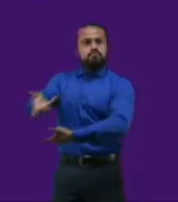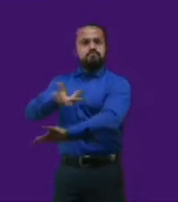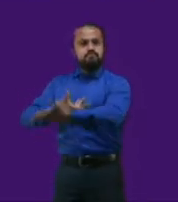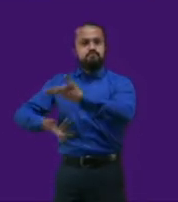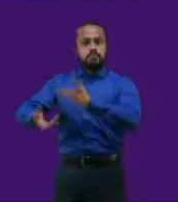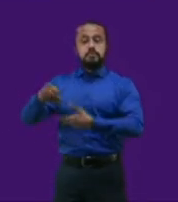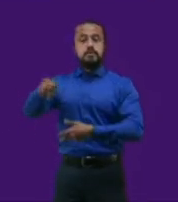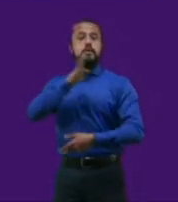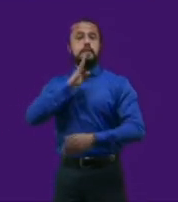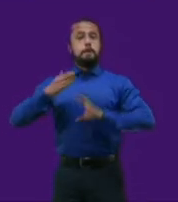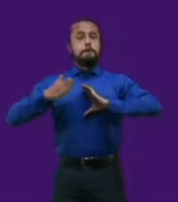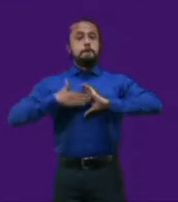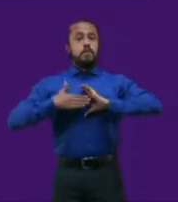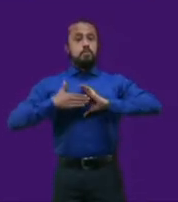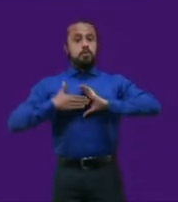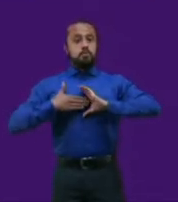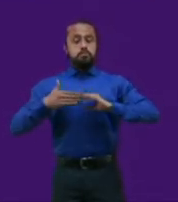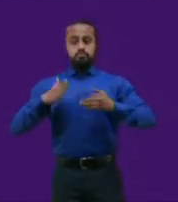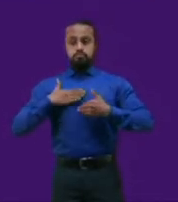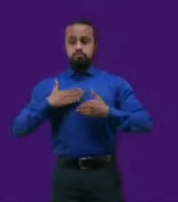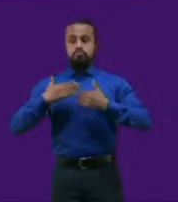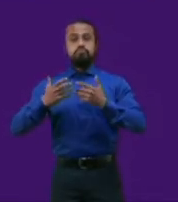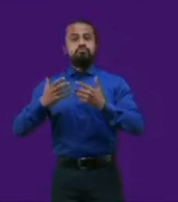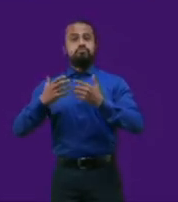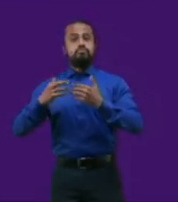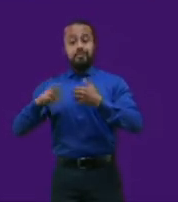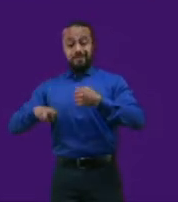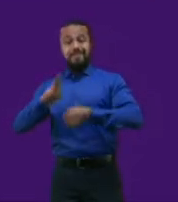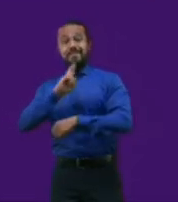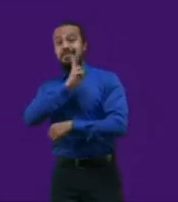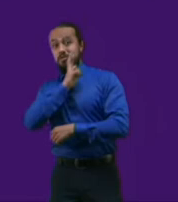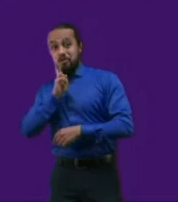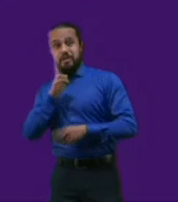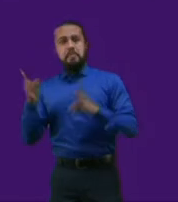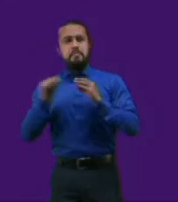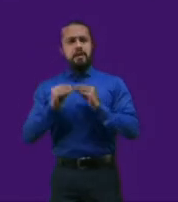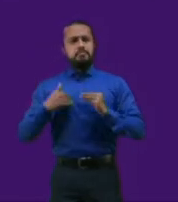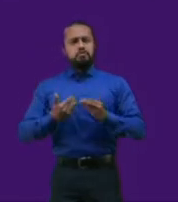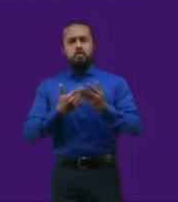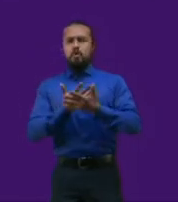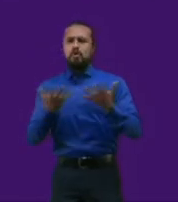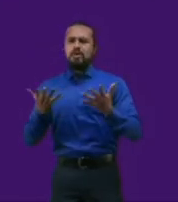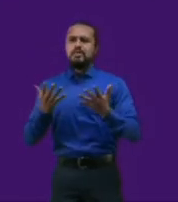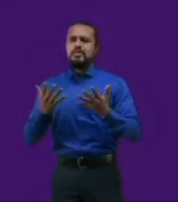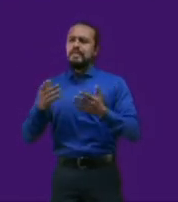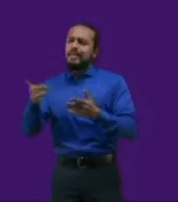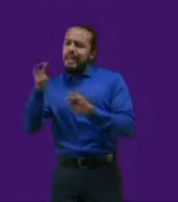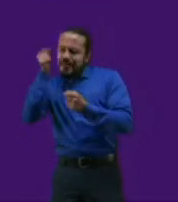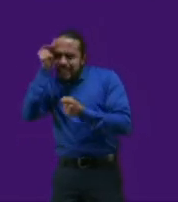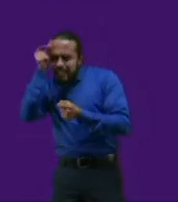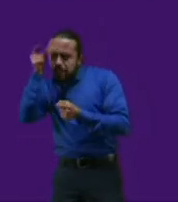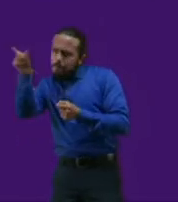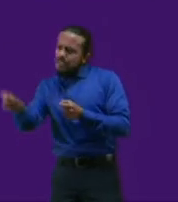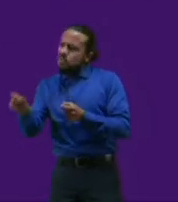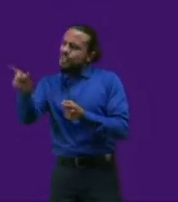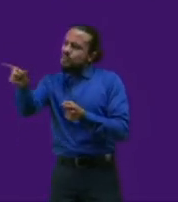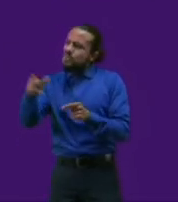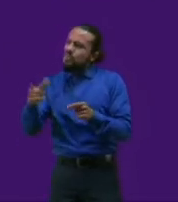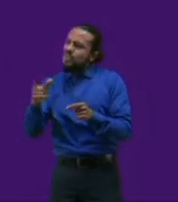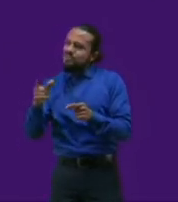restaurantes, por el otro lado, los agricultores, y es entendiendo los dolores de los usuarios. Entonces,